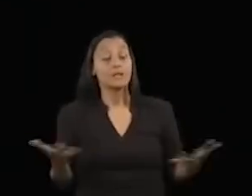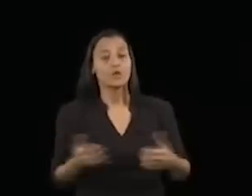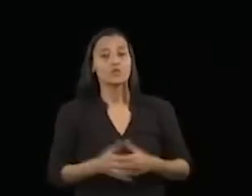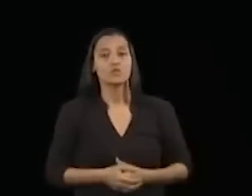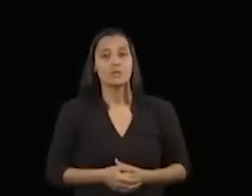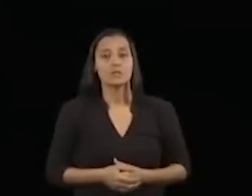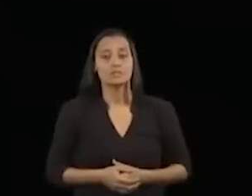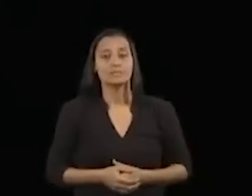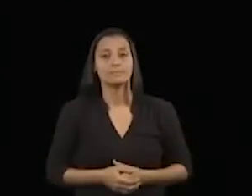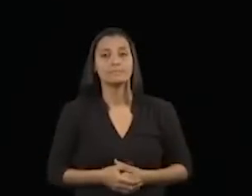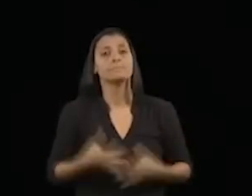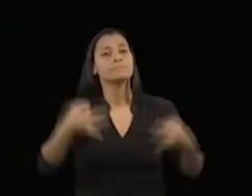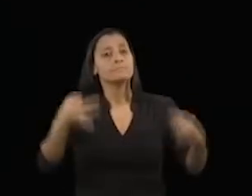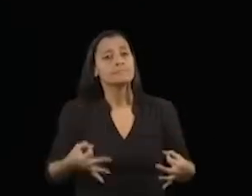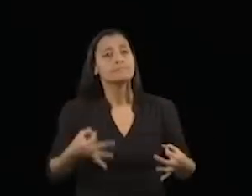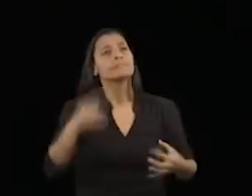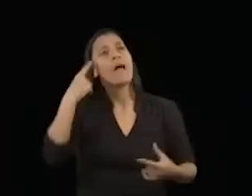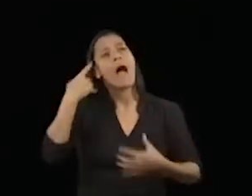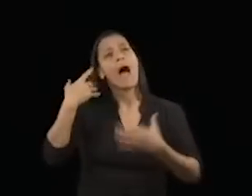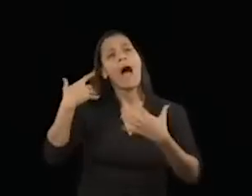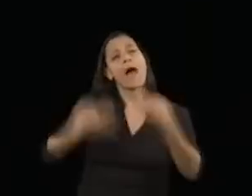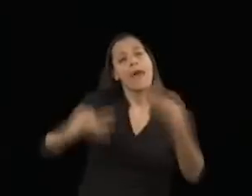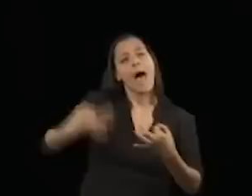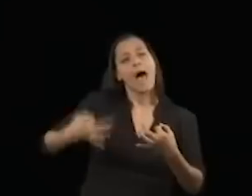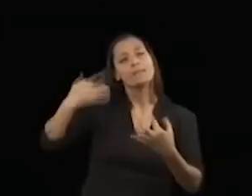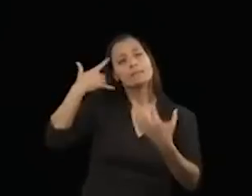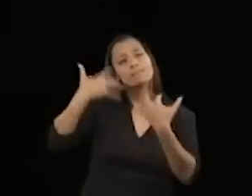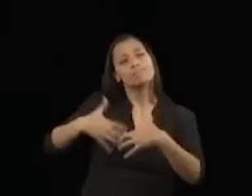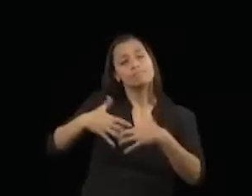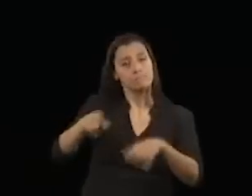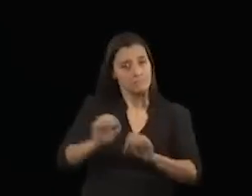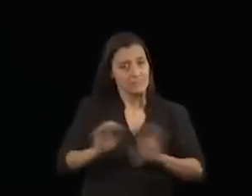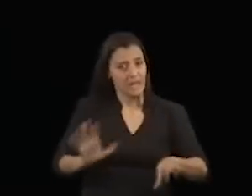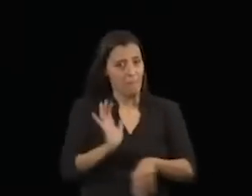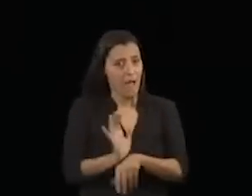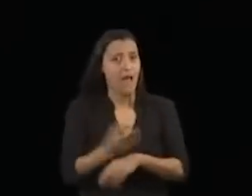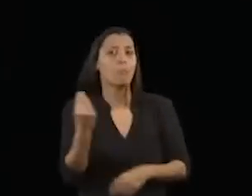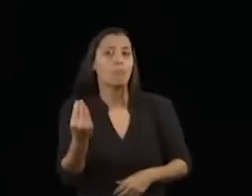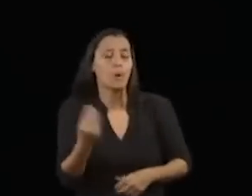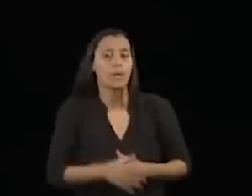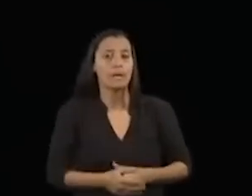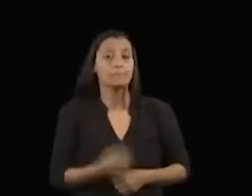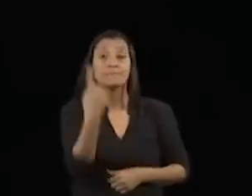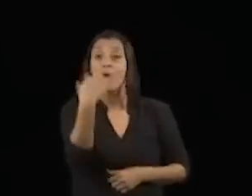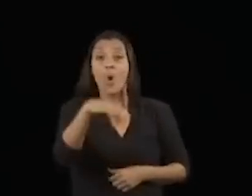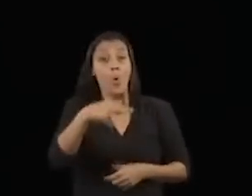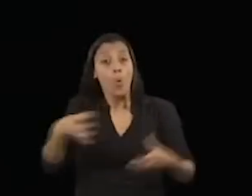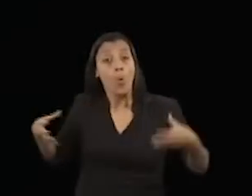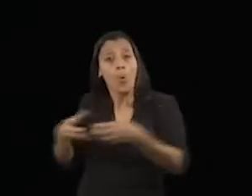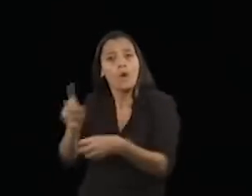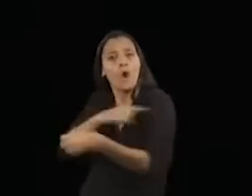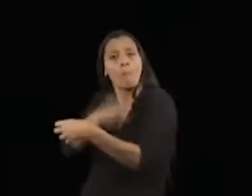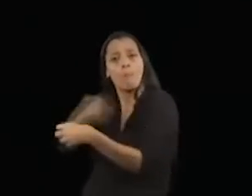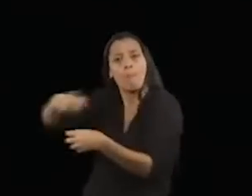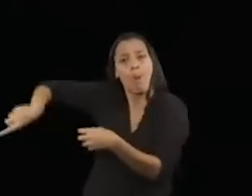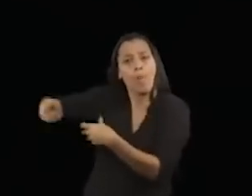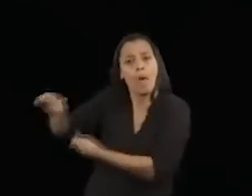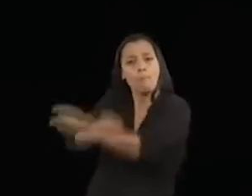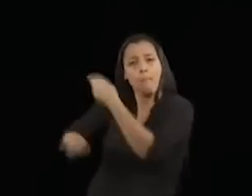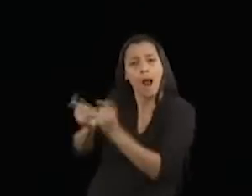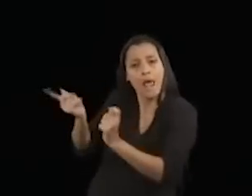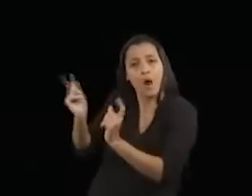Entonces, y en realidad ese análisis está mal. Digo, básicamente porque el único monopolio que es malo es el